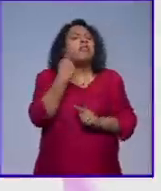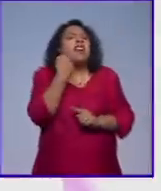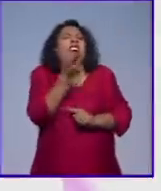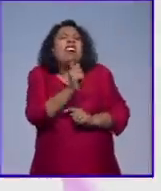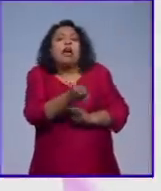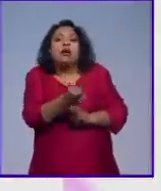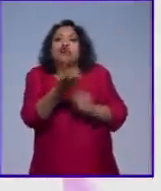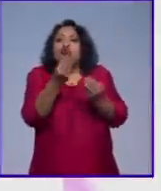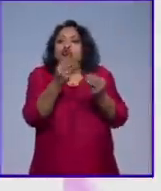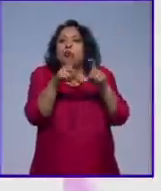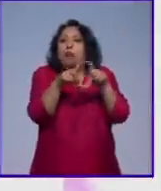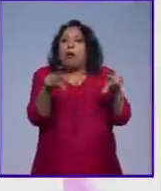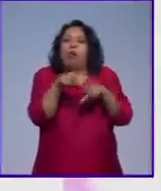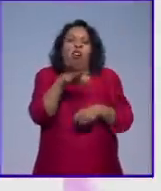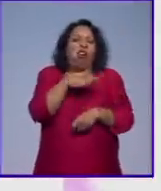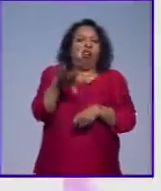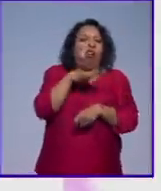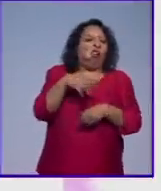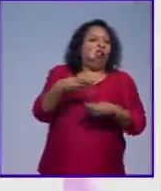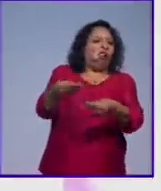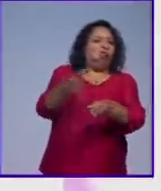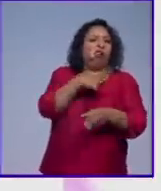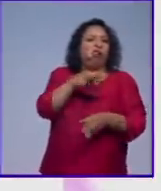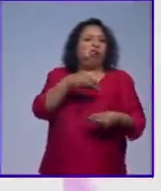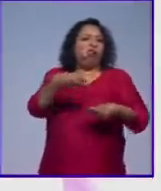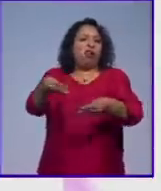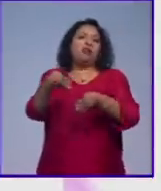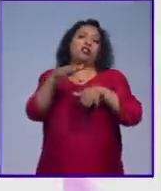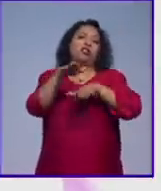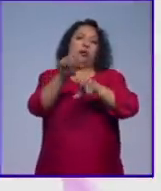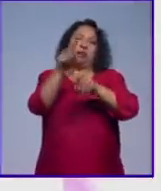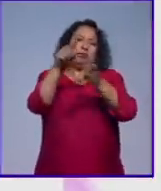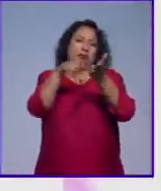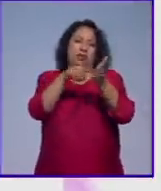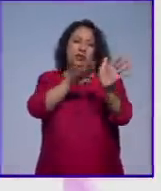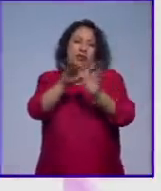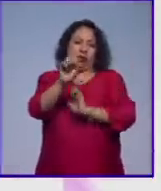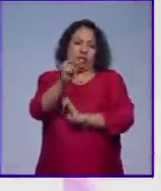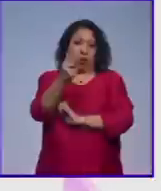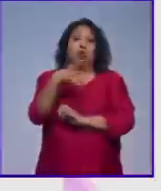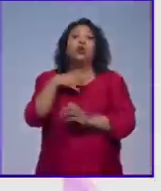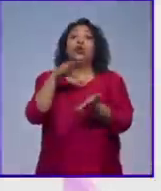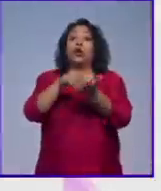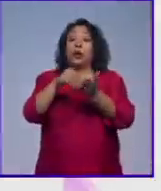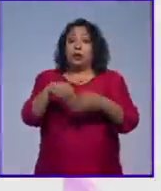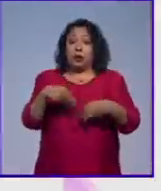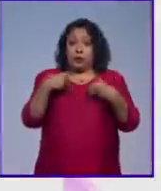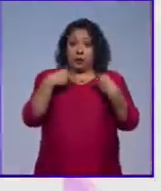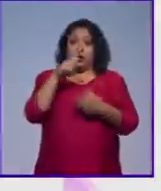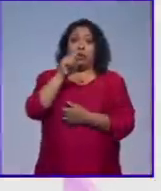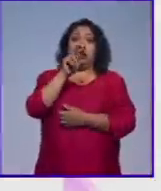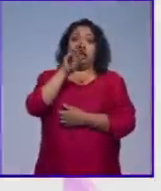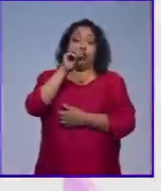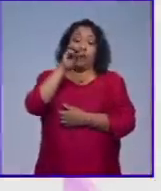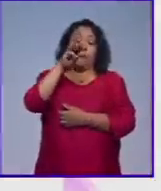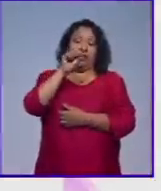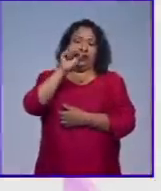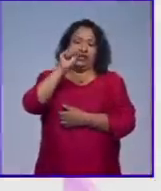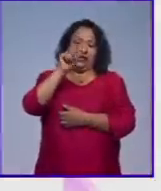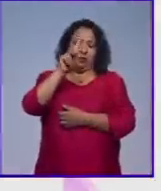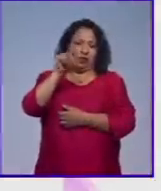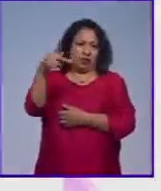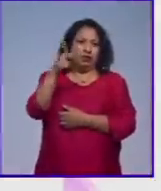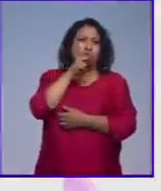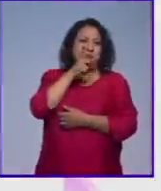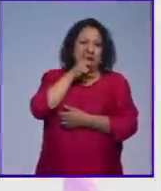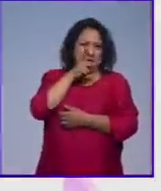todos los artículos rechazados sobre el 68. Todavía vivía don Tomás Expressate, su